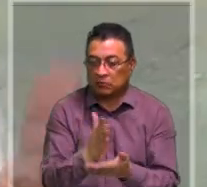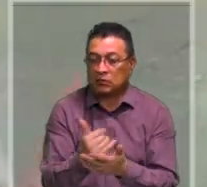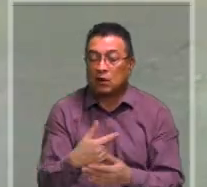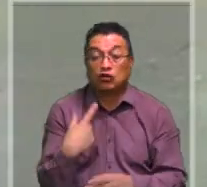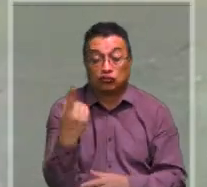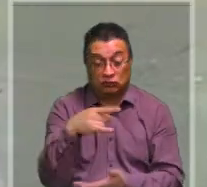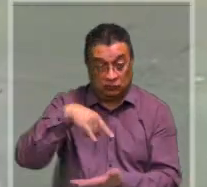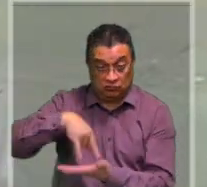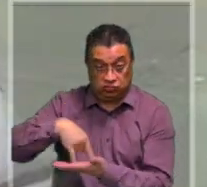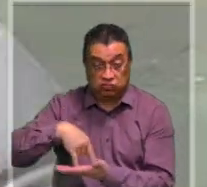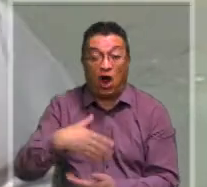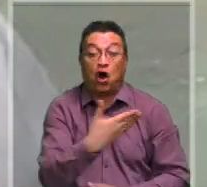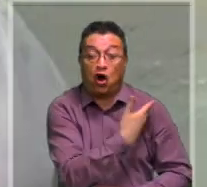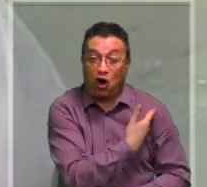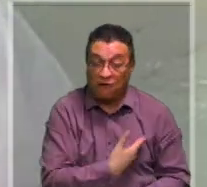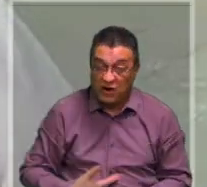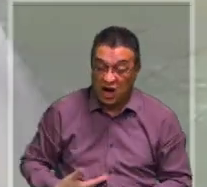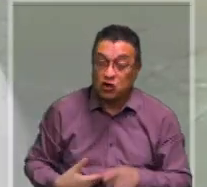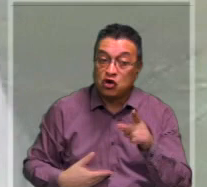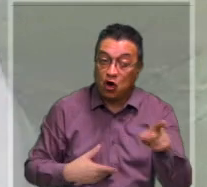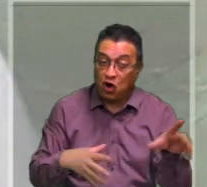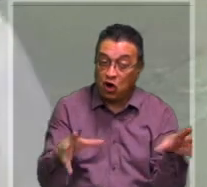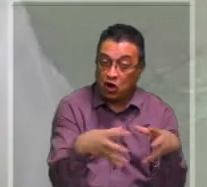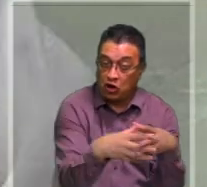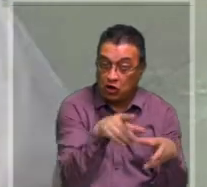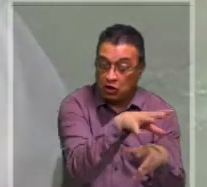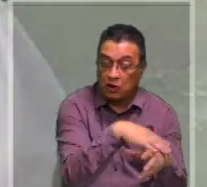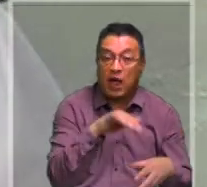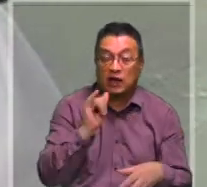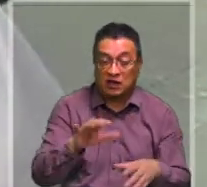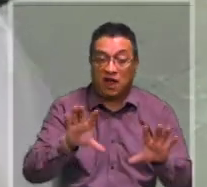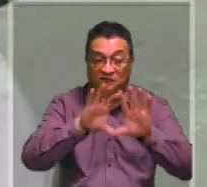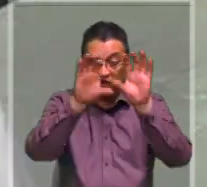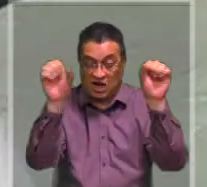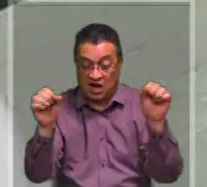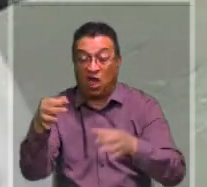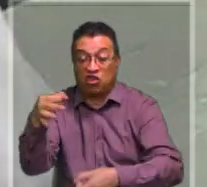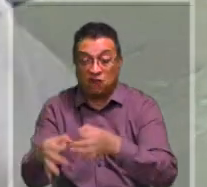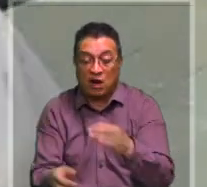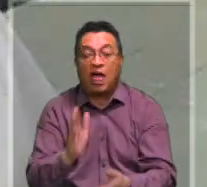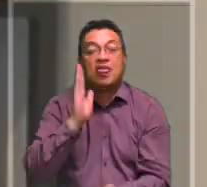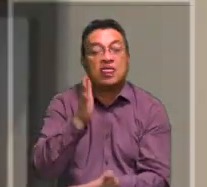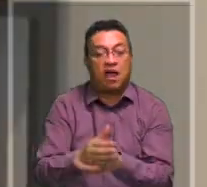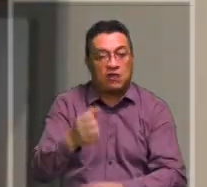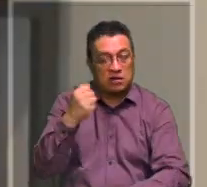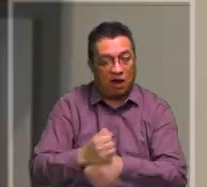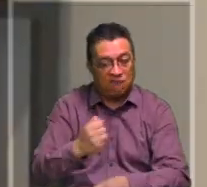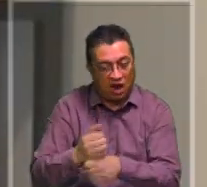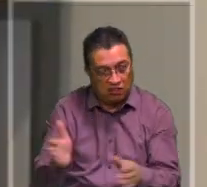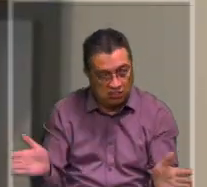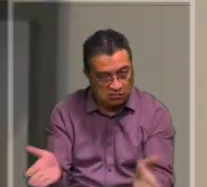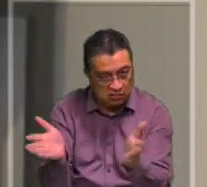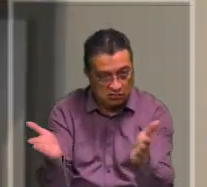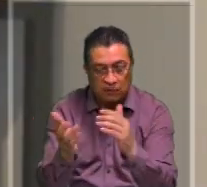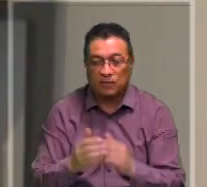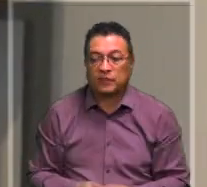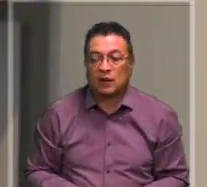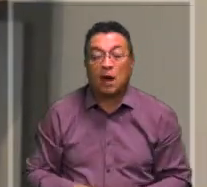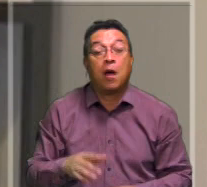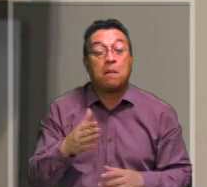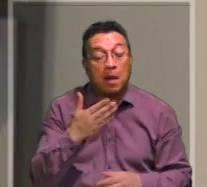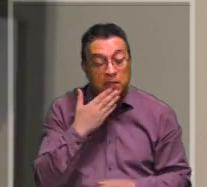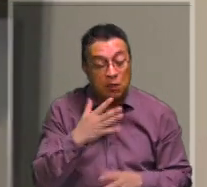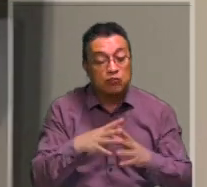el gobierno por sobre todas las cosas pero la propia Fiscalía de tribunales tiene que hacer su trabajo pero también es muy importante